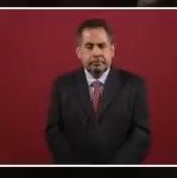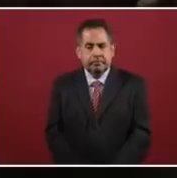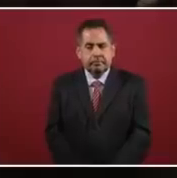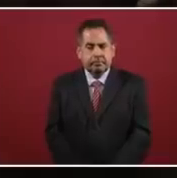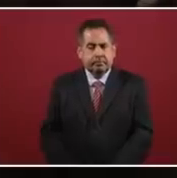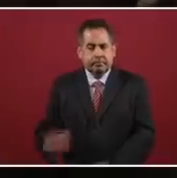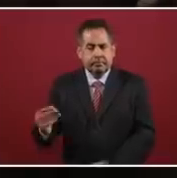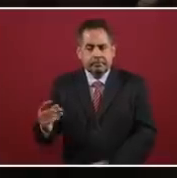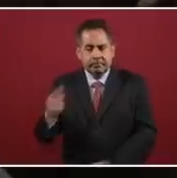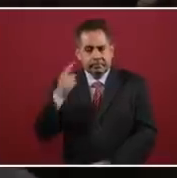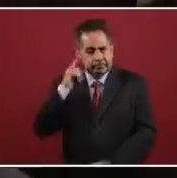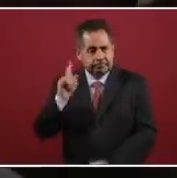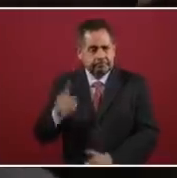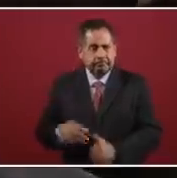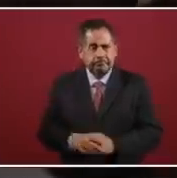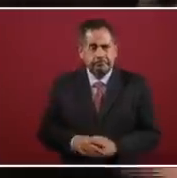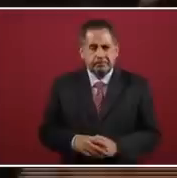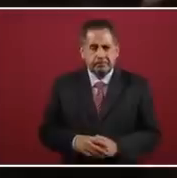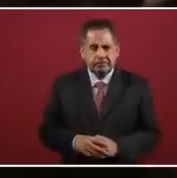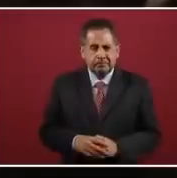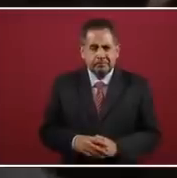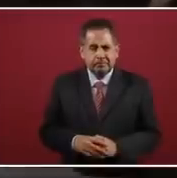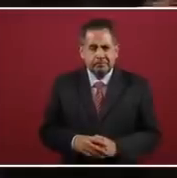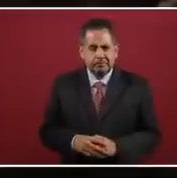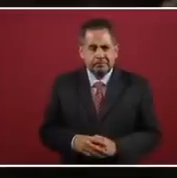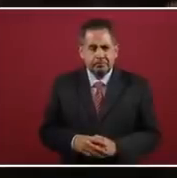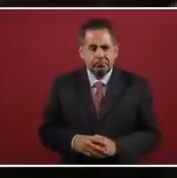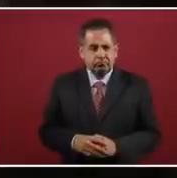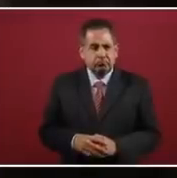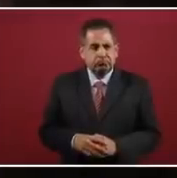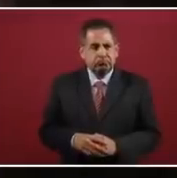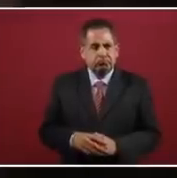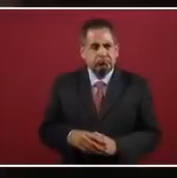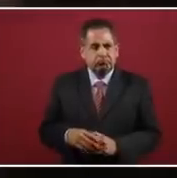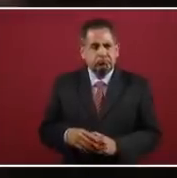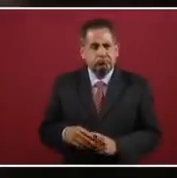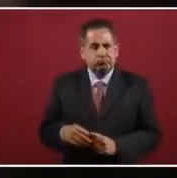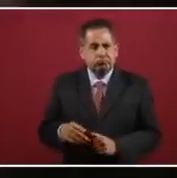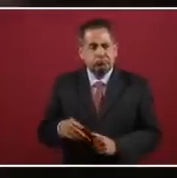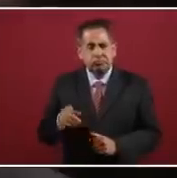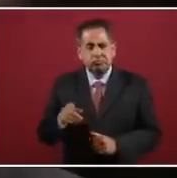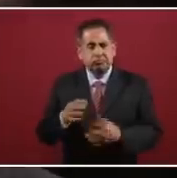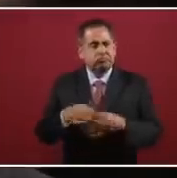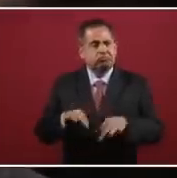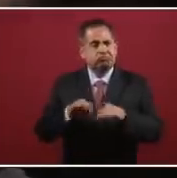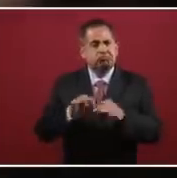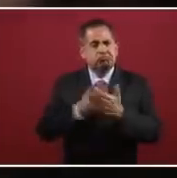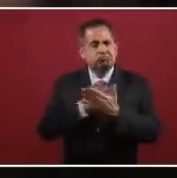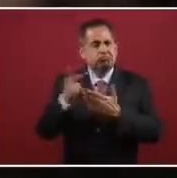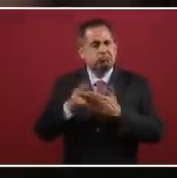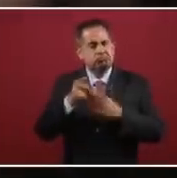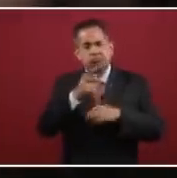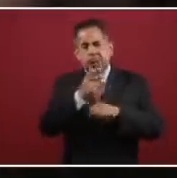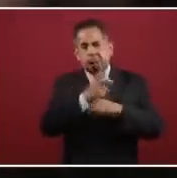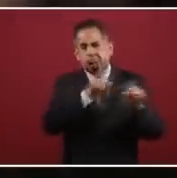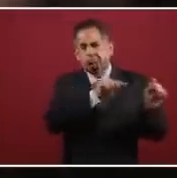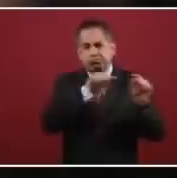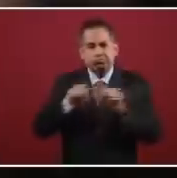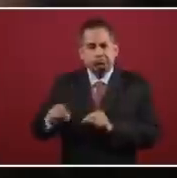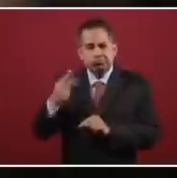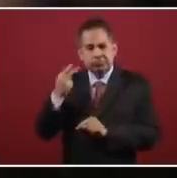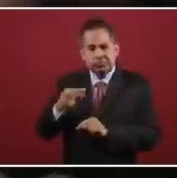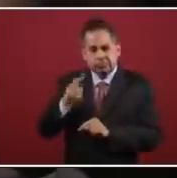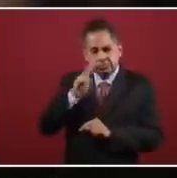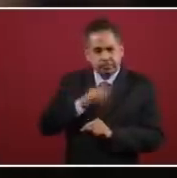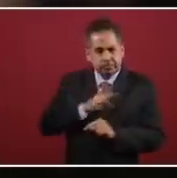muy importante para los mexicanos que desgraciadamente los regresan por migración y que pueden